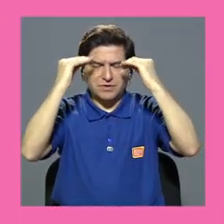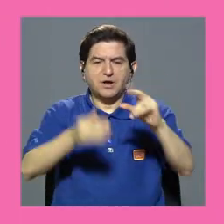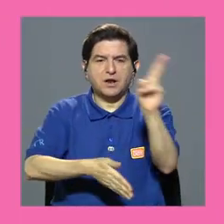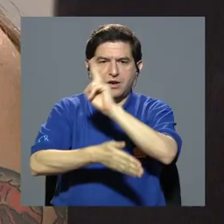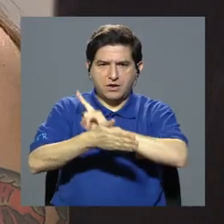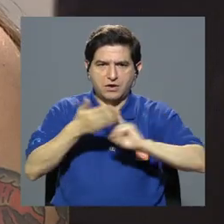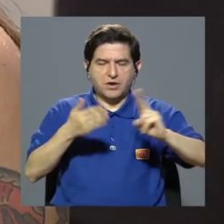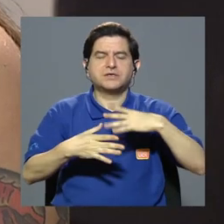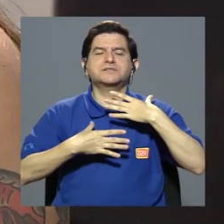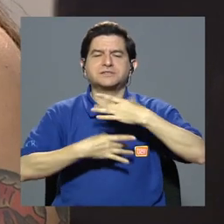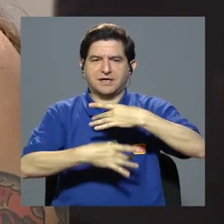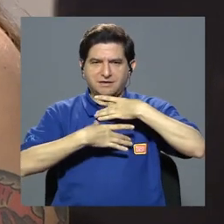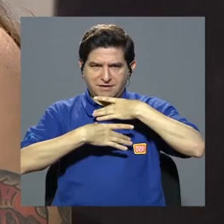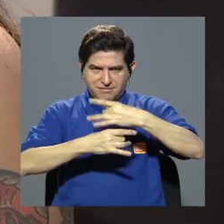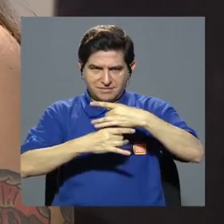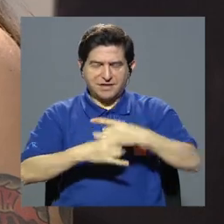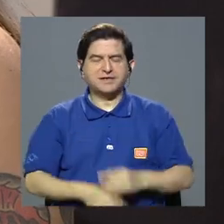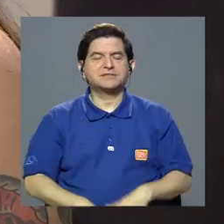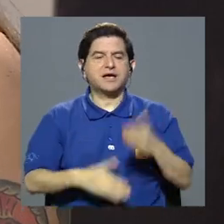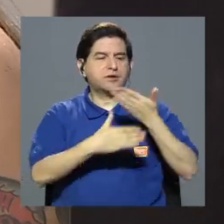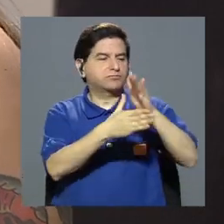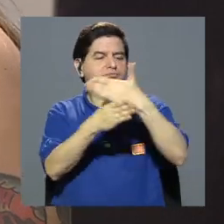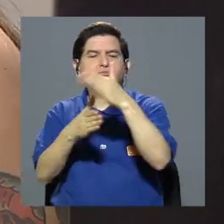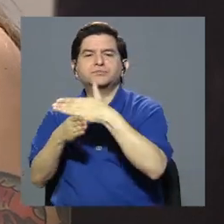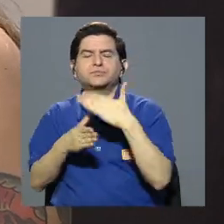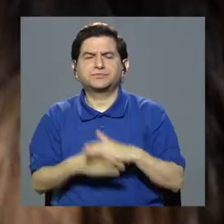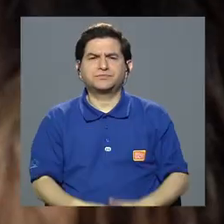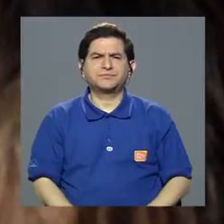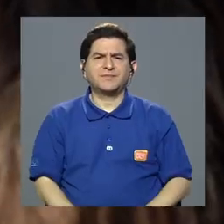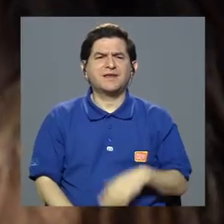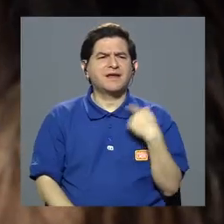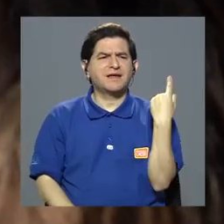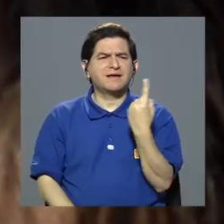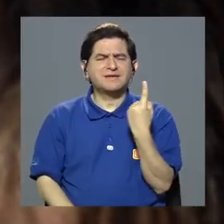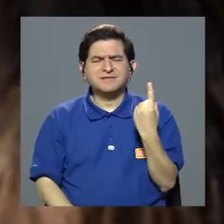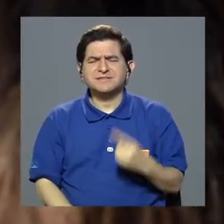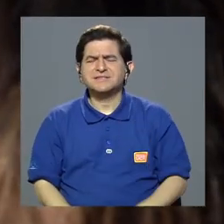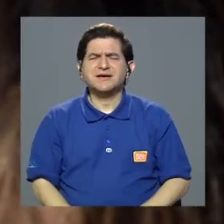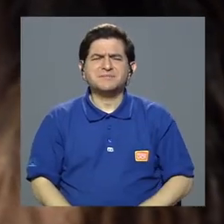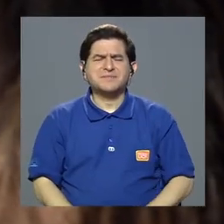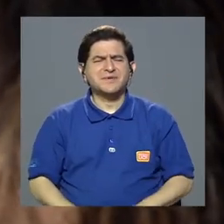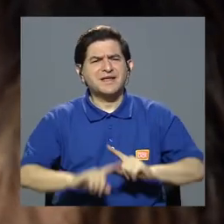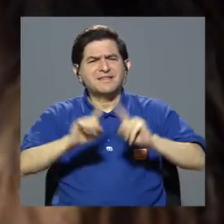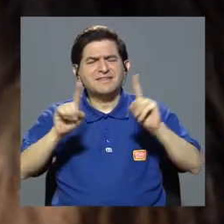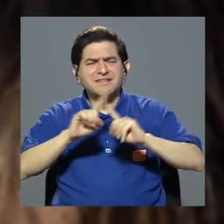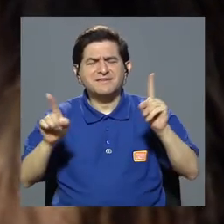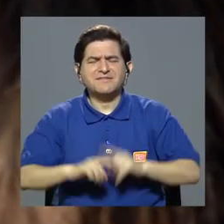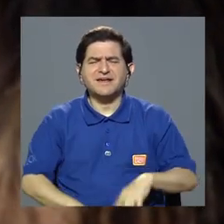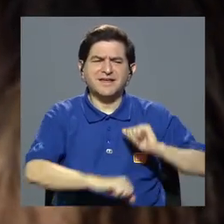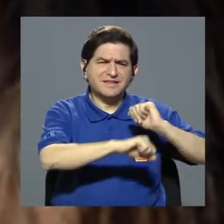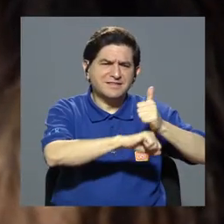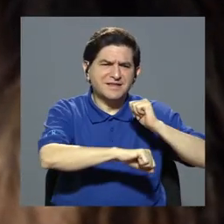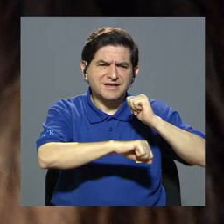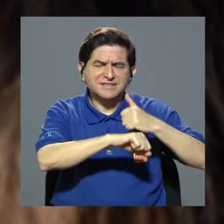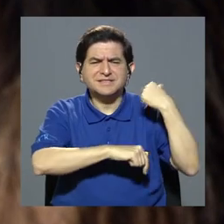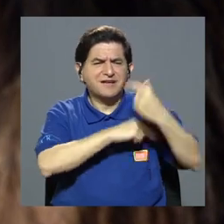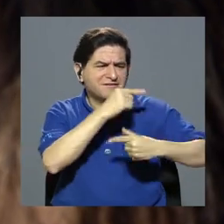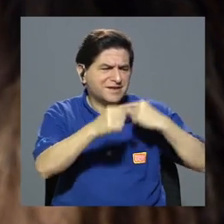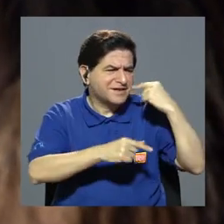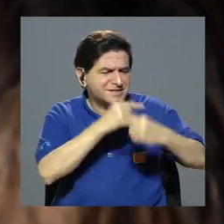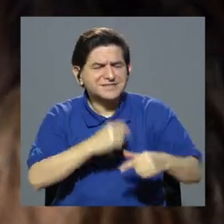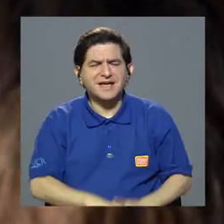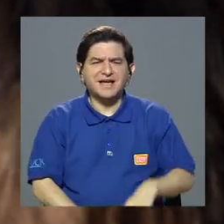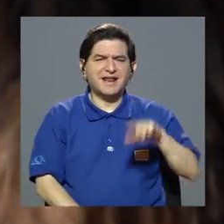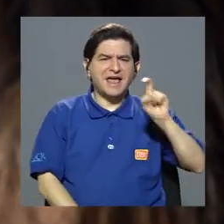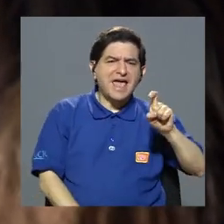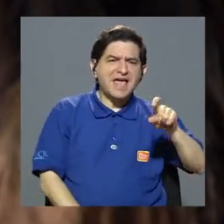información que las universidades estaban interesadas en distribuir siempre hay muchas discrepancias en cuanto a la designación de estas generaciones